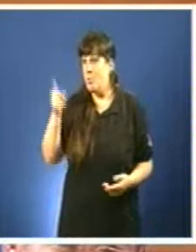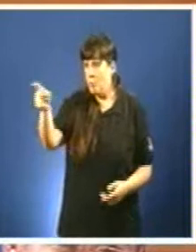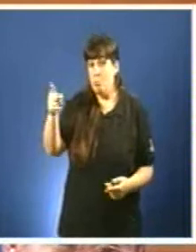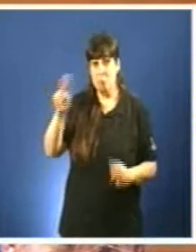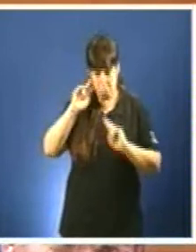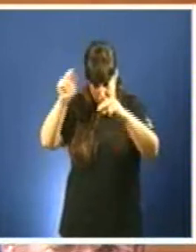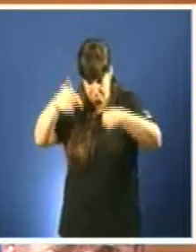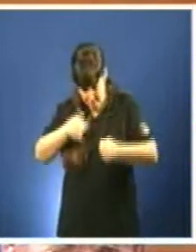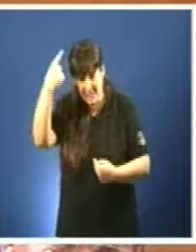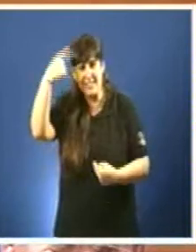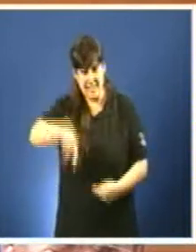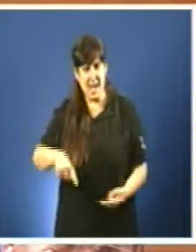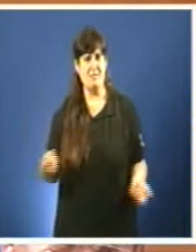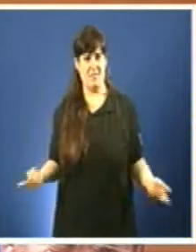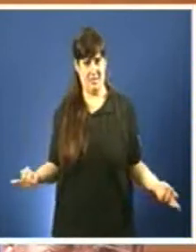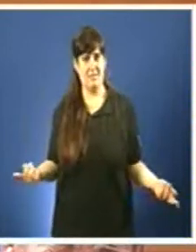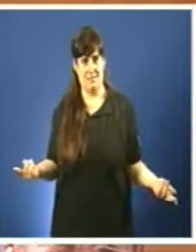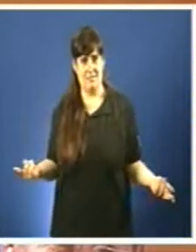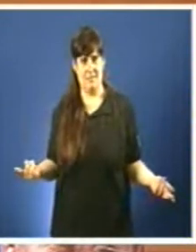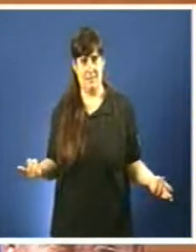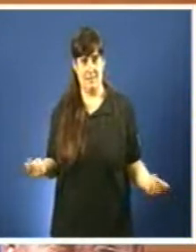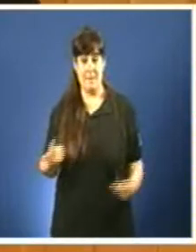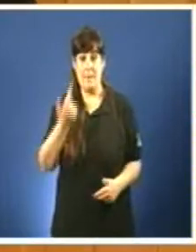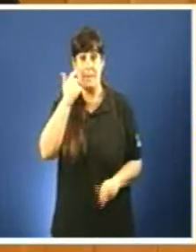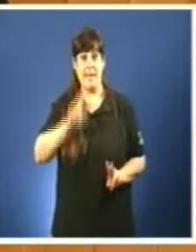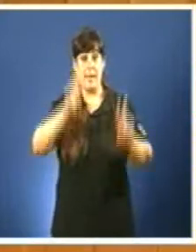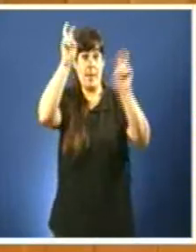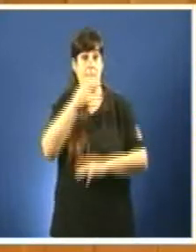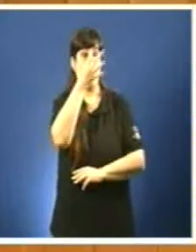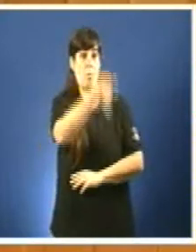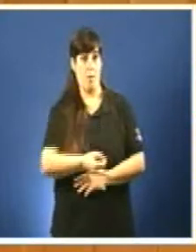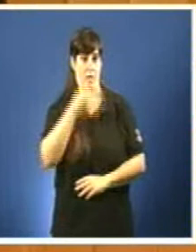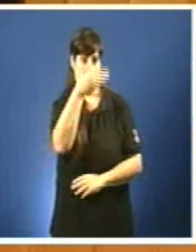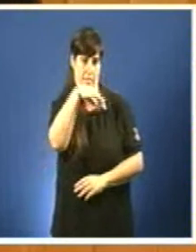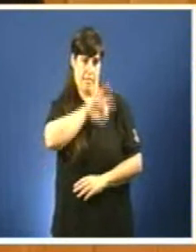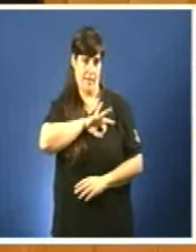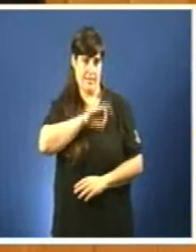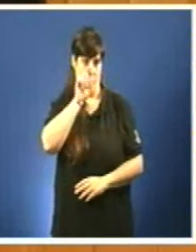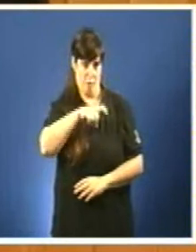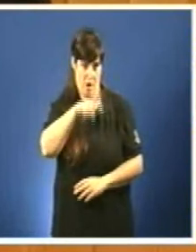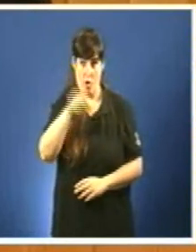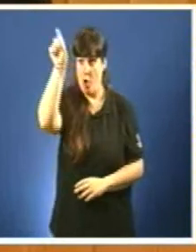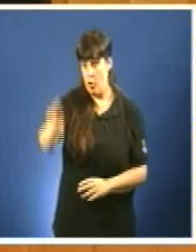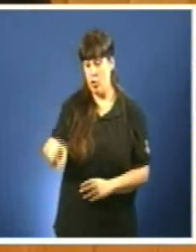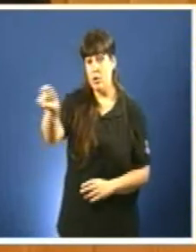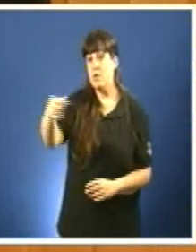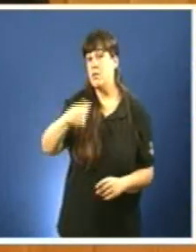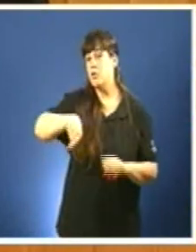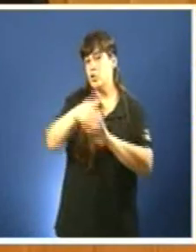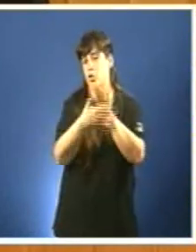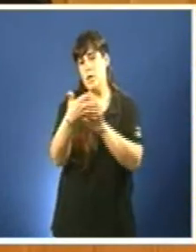mire, con respecto á comparecencia, señor Feijóo, estamos falando dunha